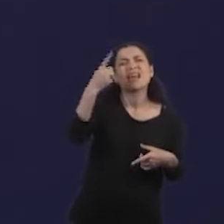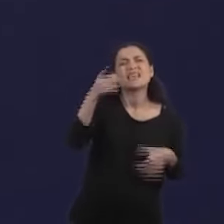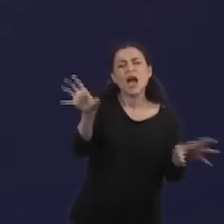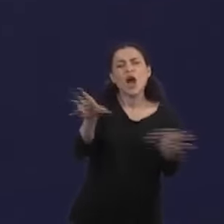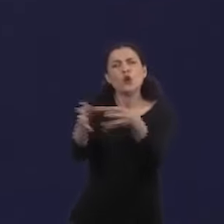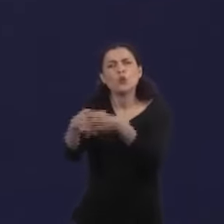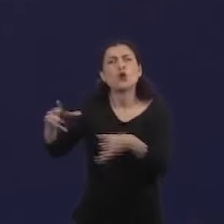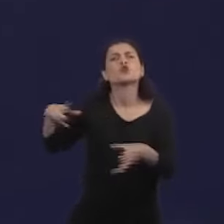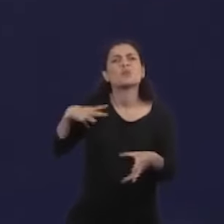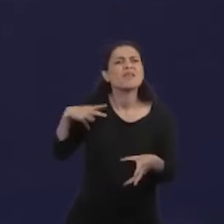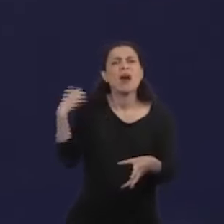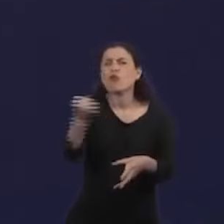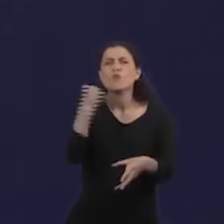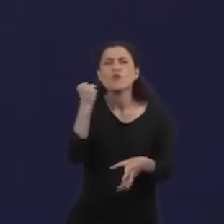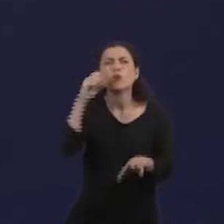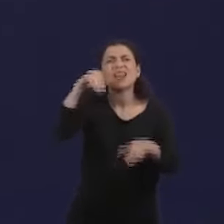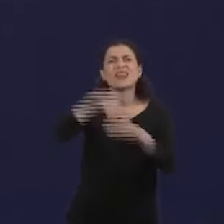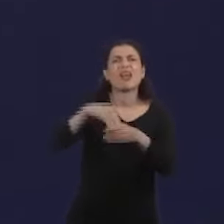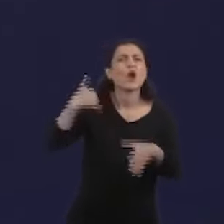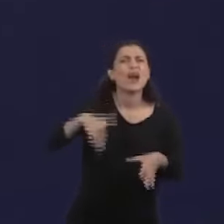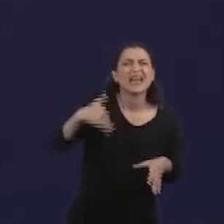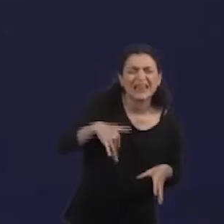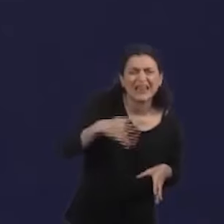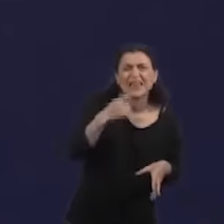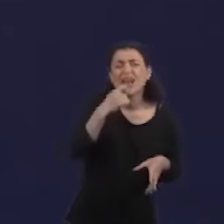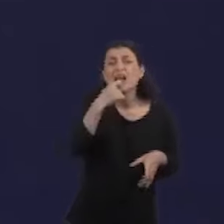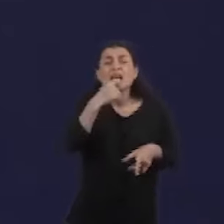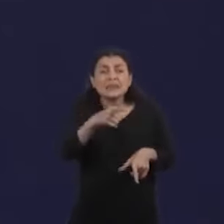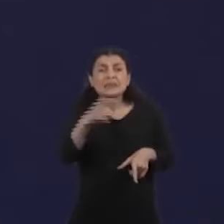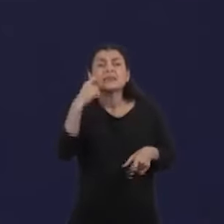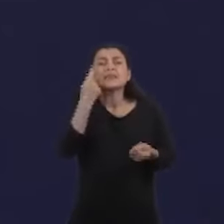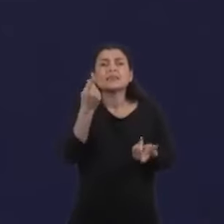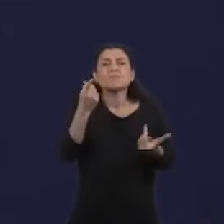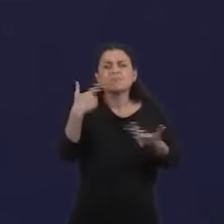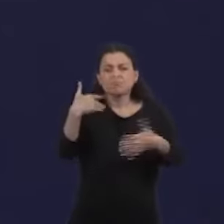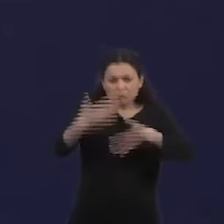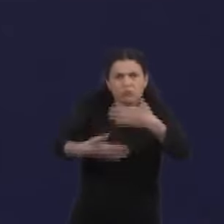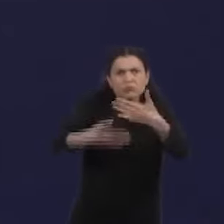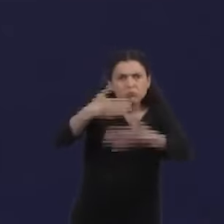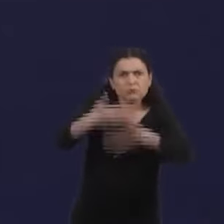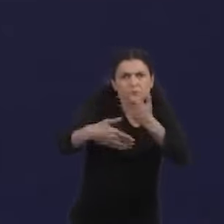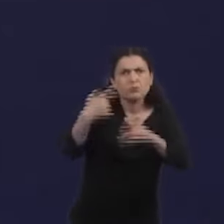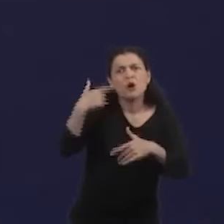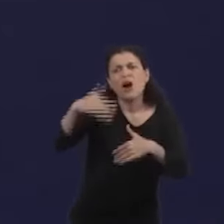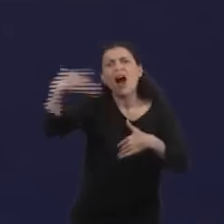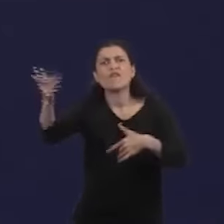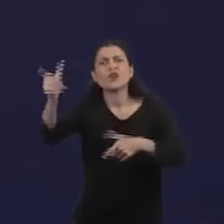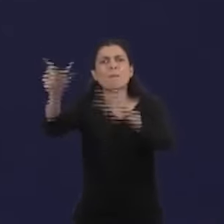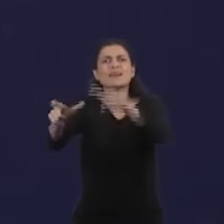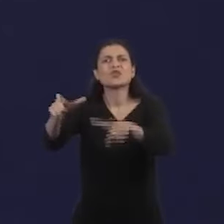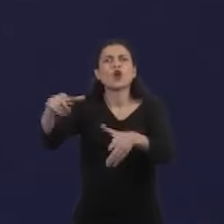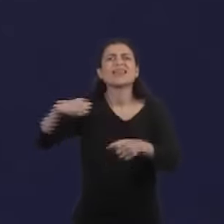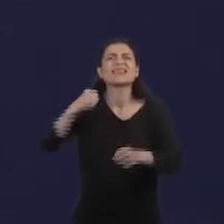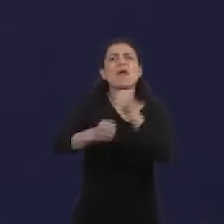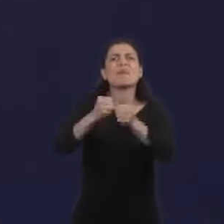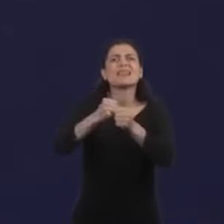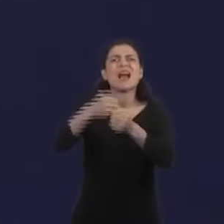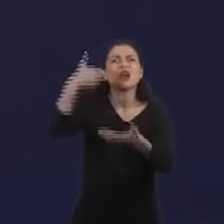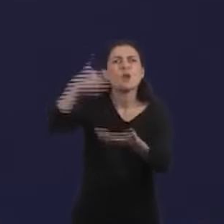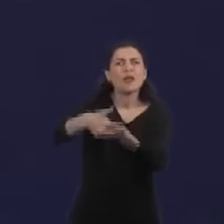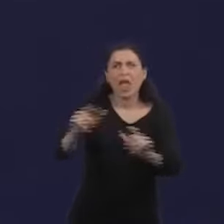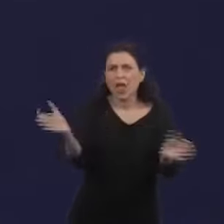importante no nada hay si del otro lado no está el sector privado el sector privado